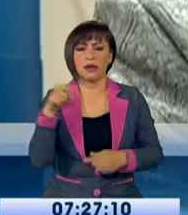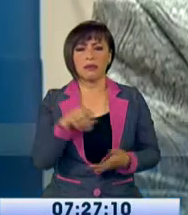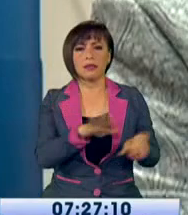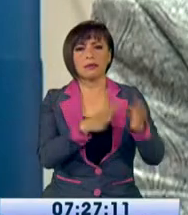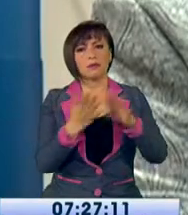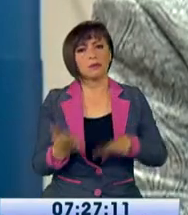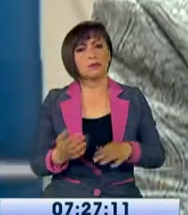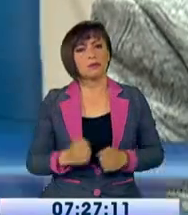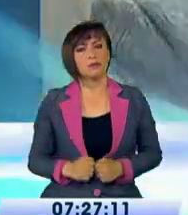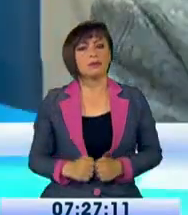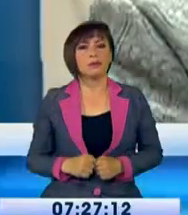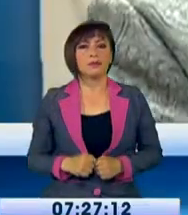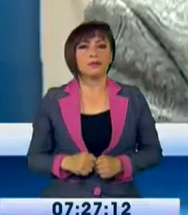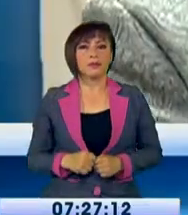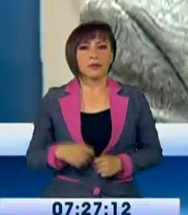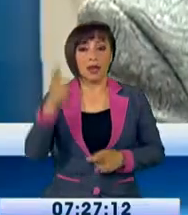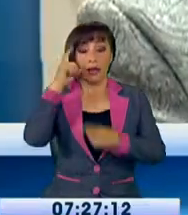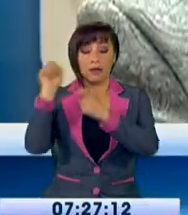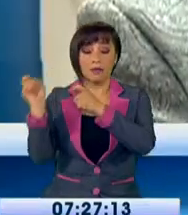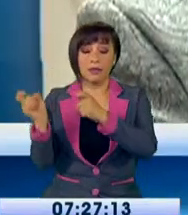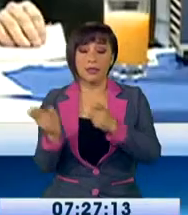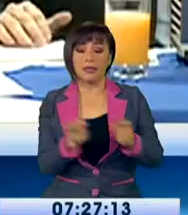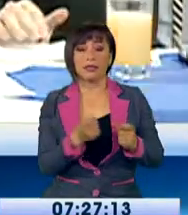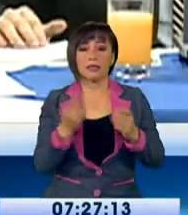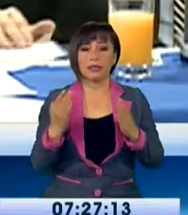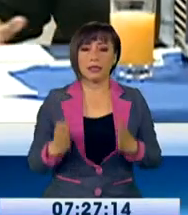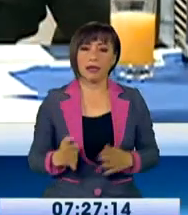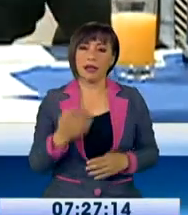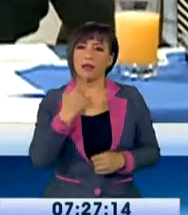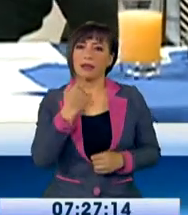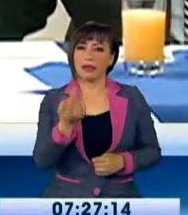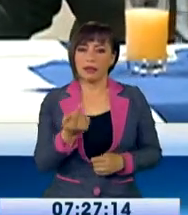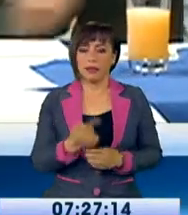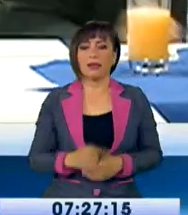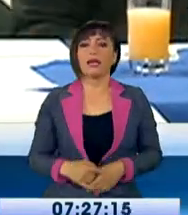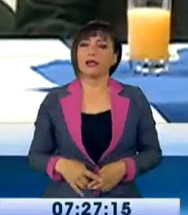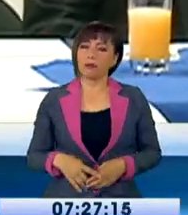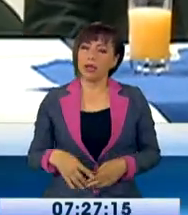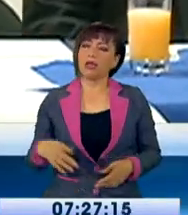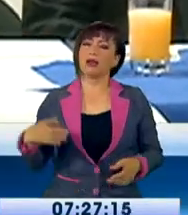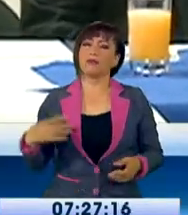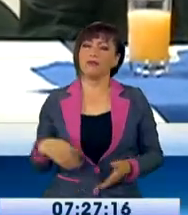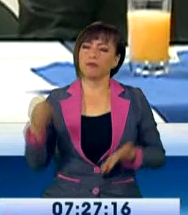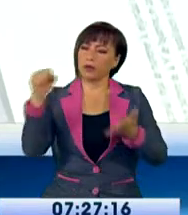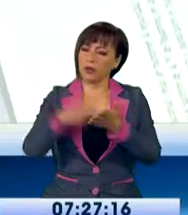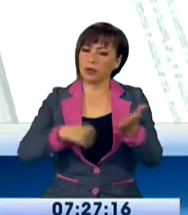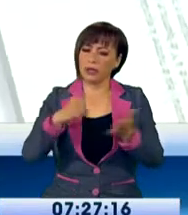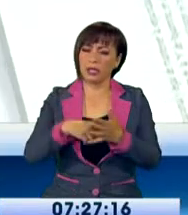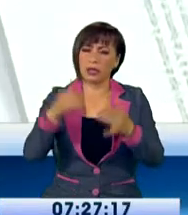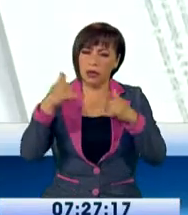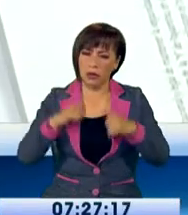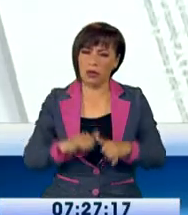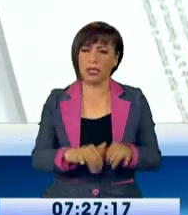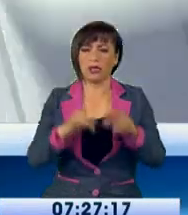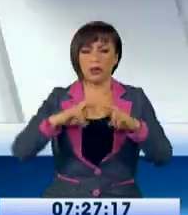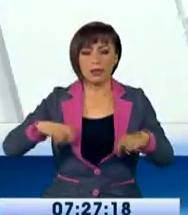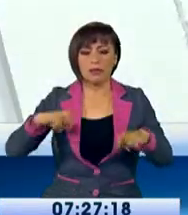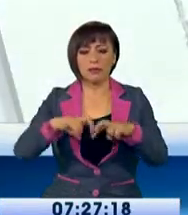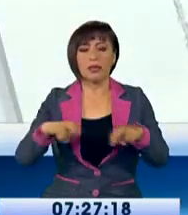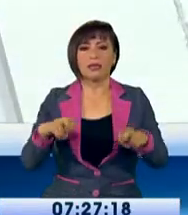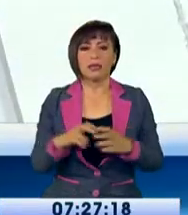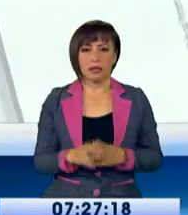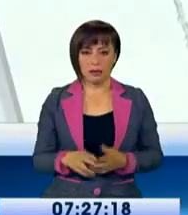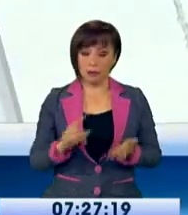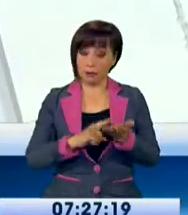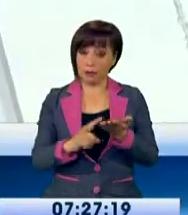El fiscal general del Estado, Galo Chiriboga, en días pasados aseguró que insistirán en la desclasificación de información en la reunión del